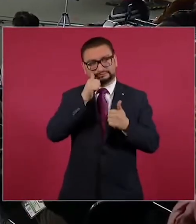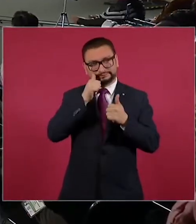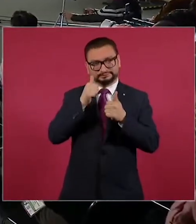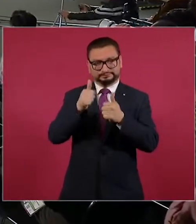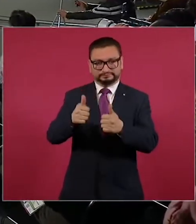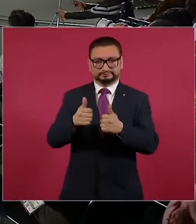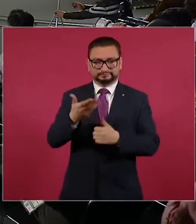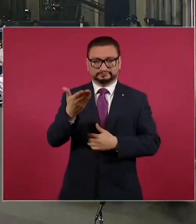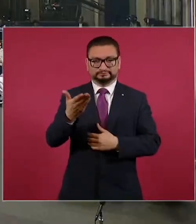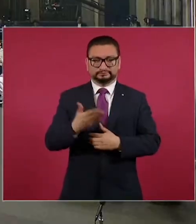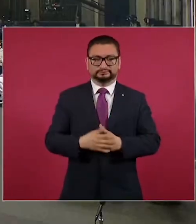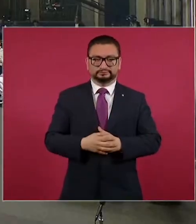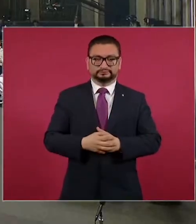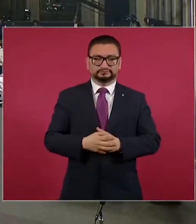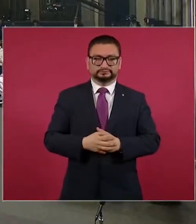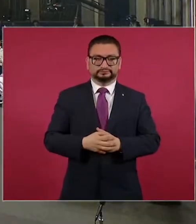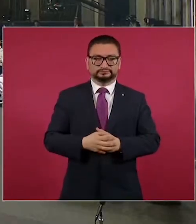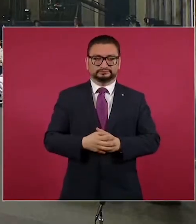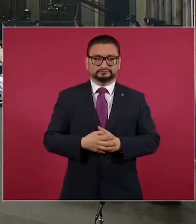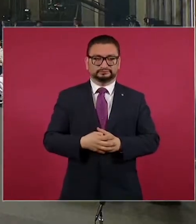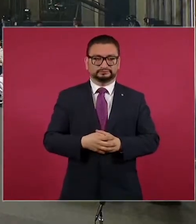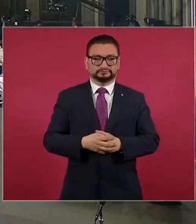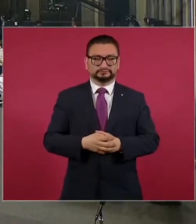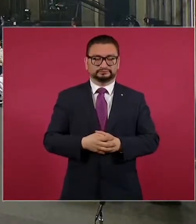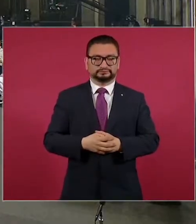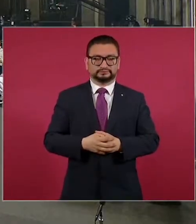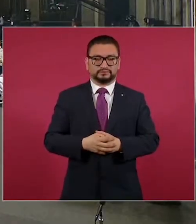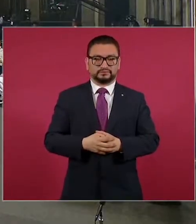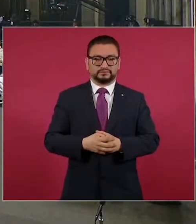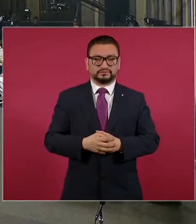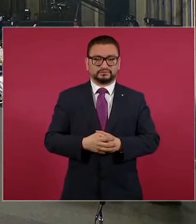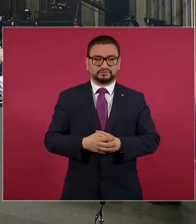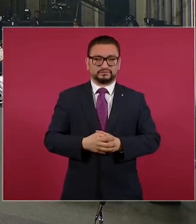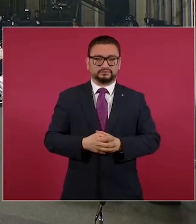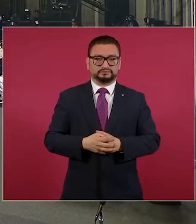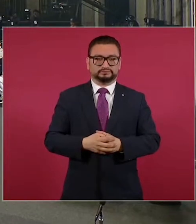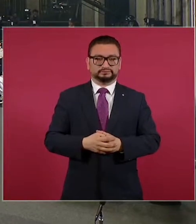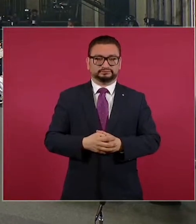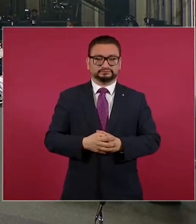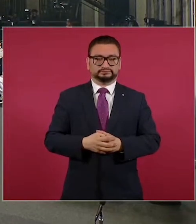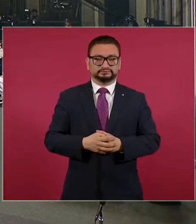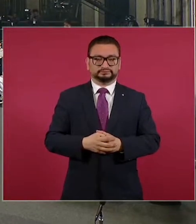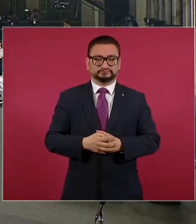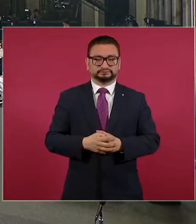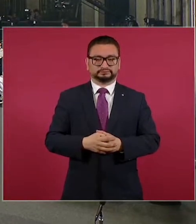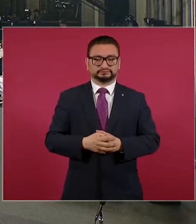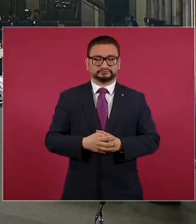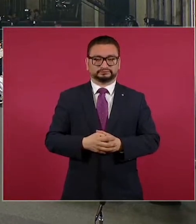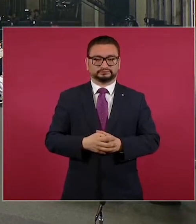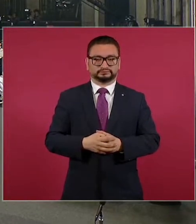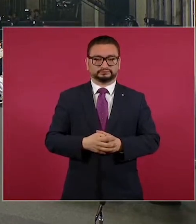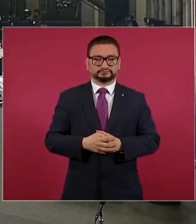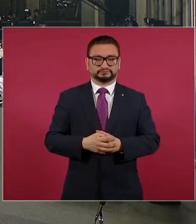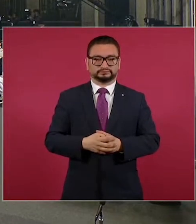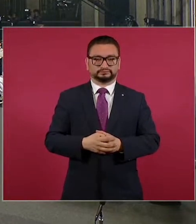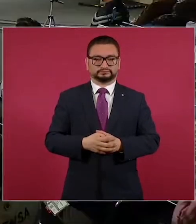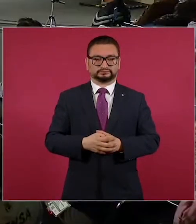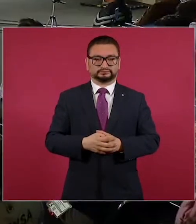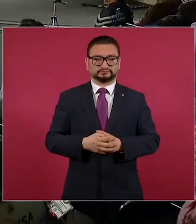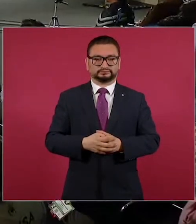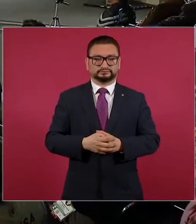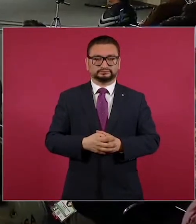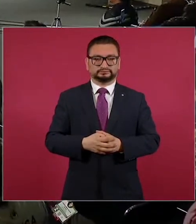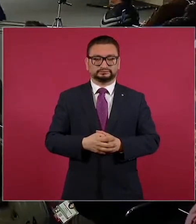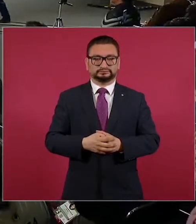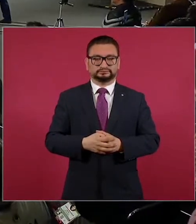y recientemente en Reforma y El Financiero, en donde dicen que es